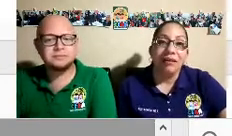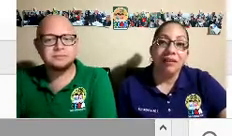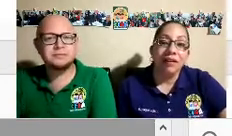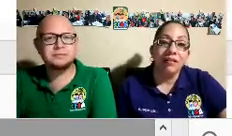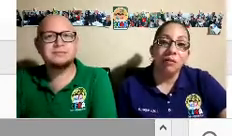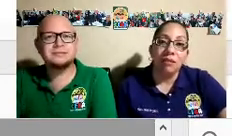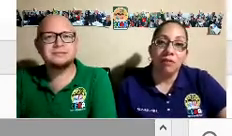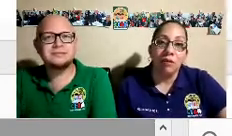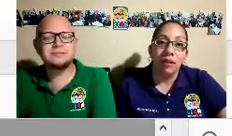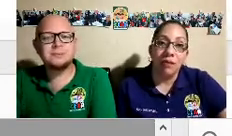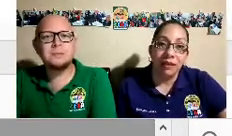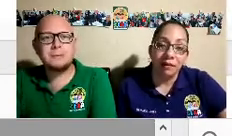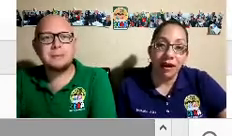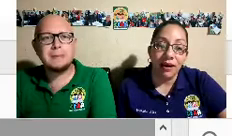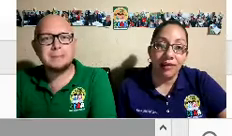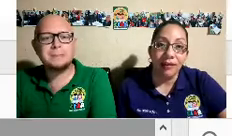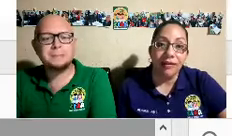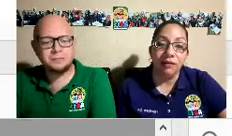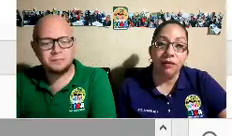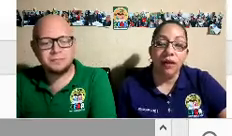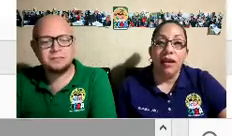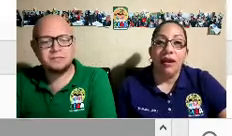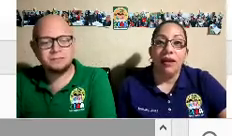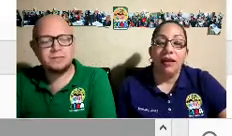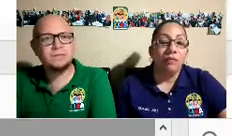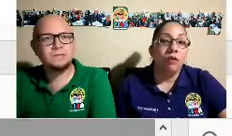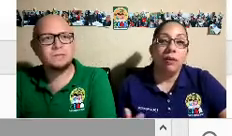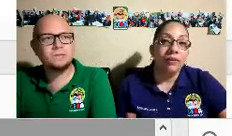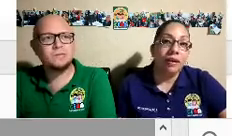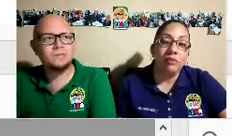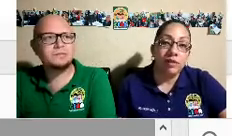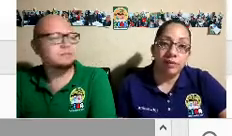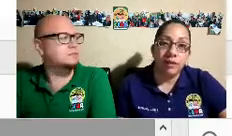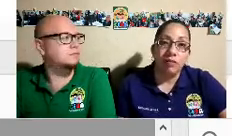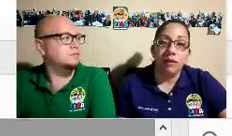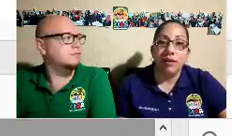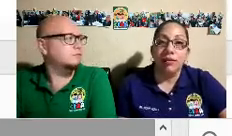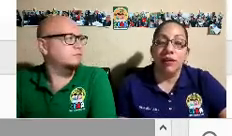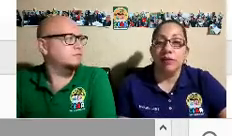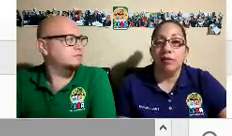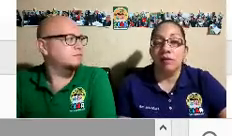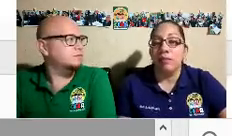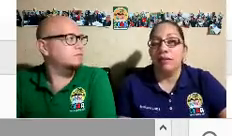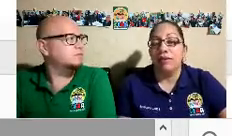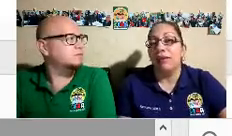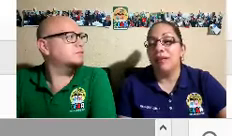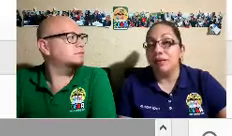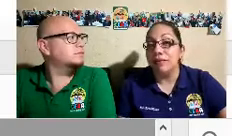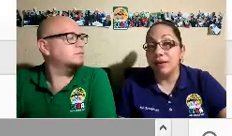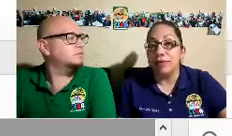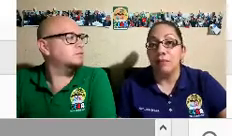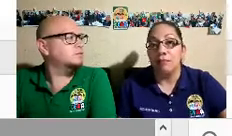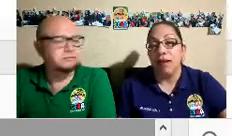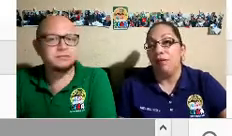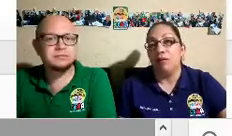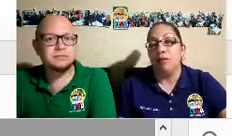La actividad que les recomendamos ahorita para trabajar esta lección involucra materiales muy sencillos, que en este caso les vamos a pedir tres